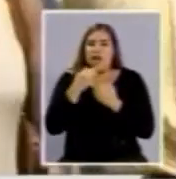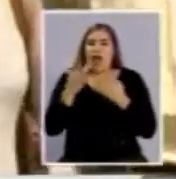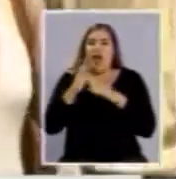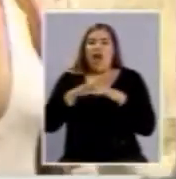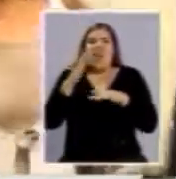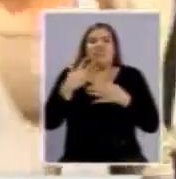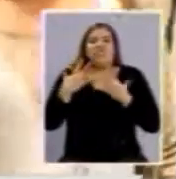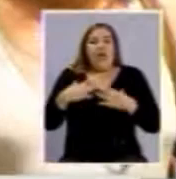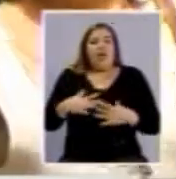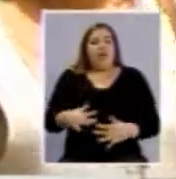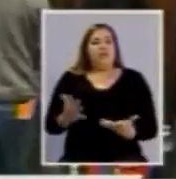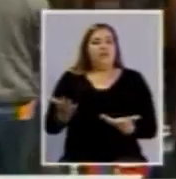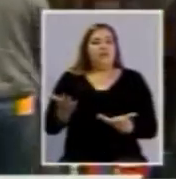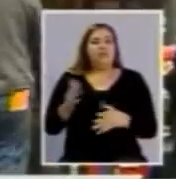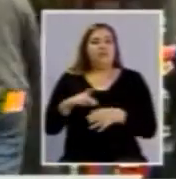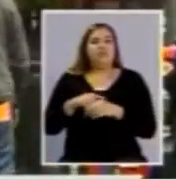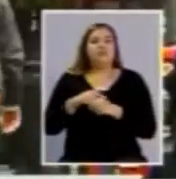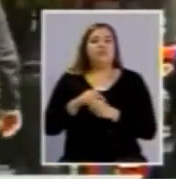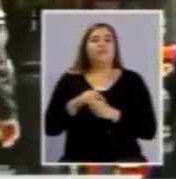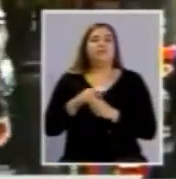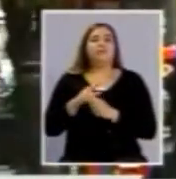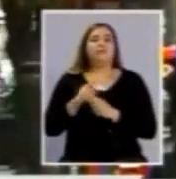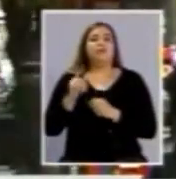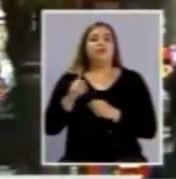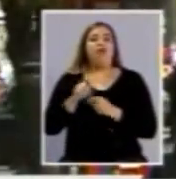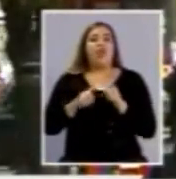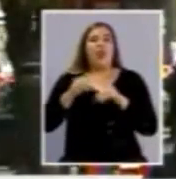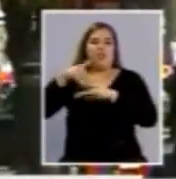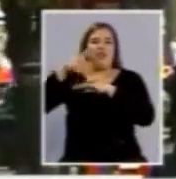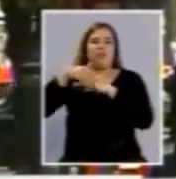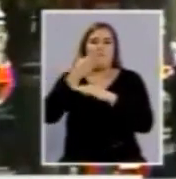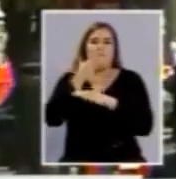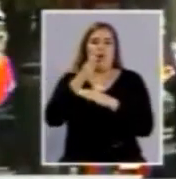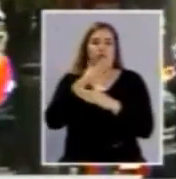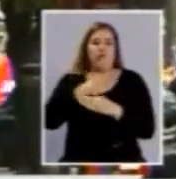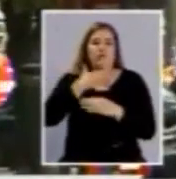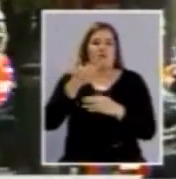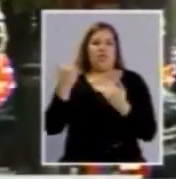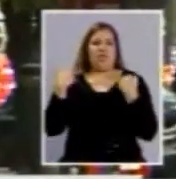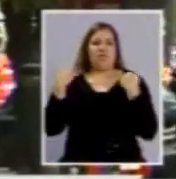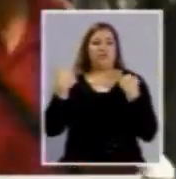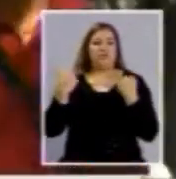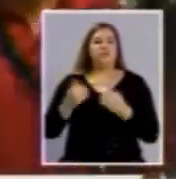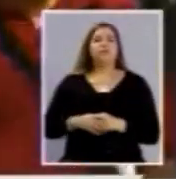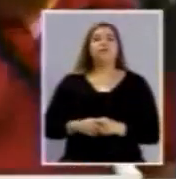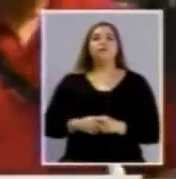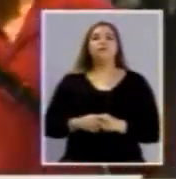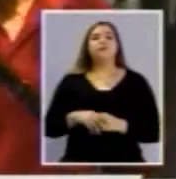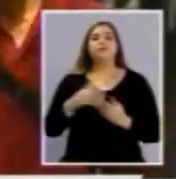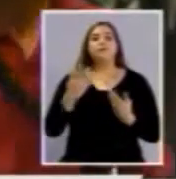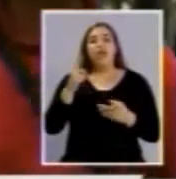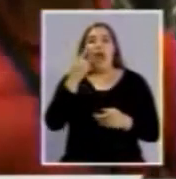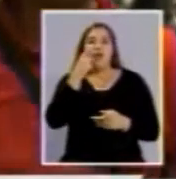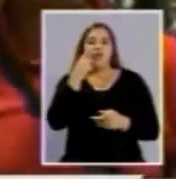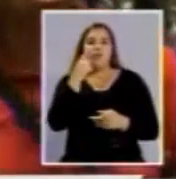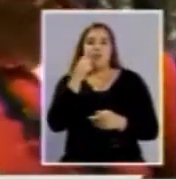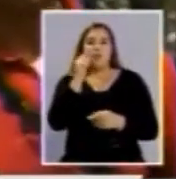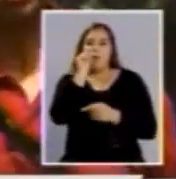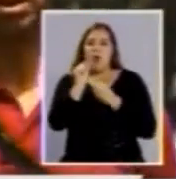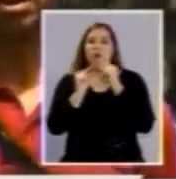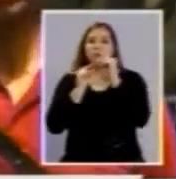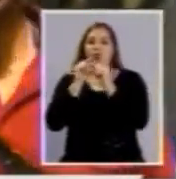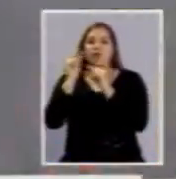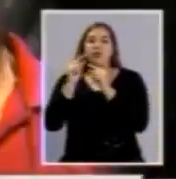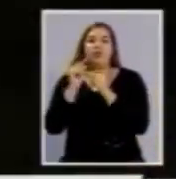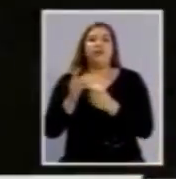la tarde la mayor parte de la gente siente mejor el ejercicio. Es súper importante, y hemos ido poco a poco aprendiendo en la medida que también está disponible,